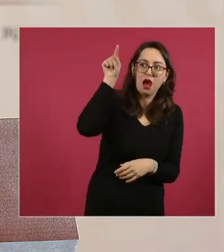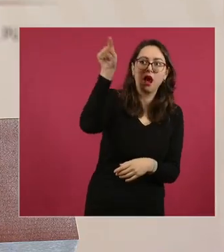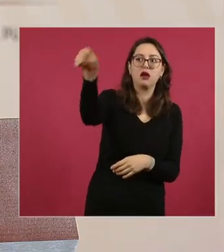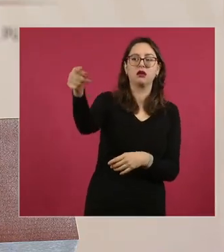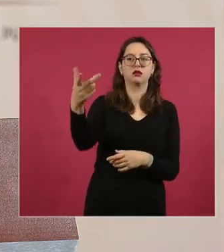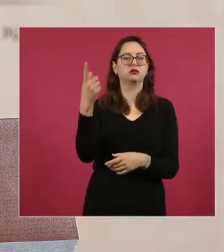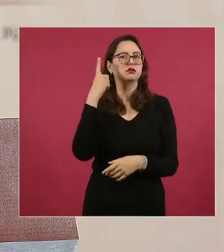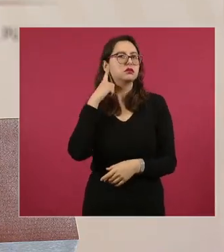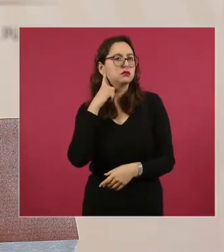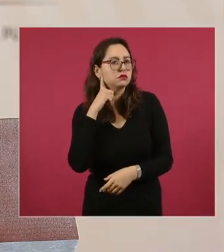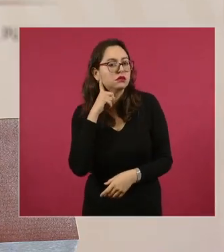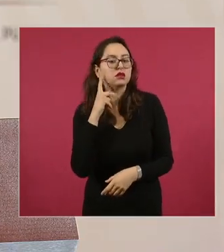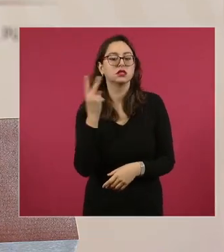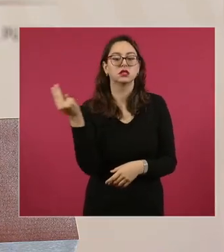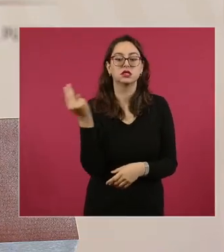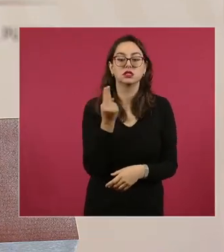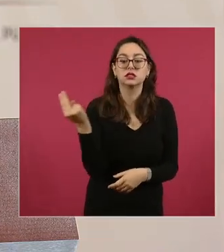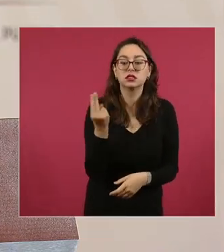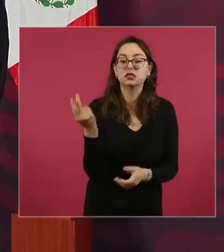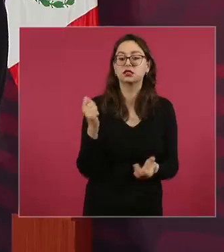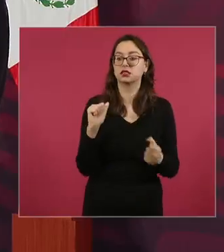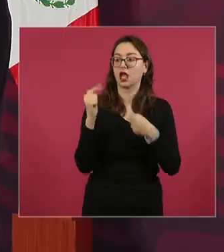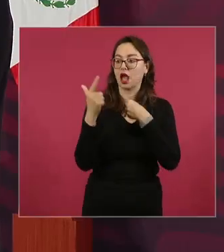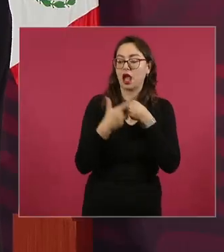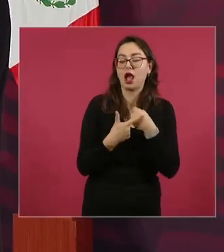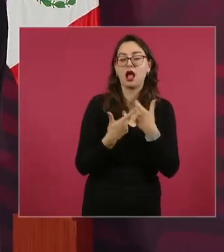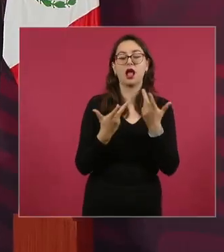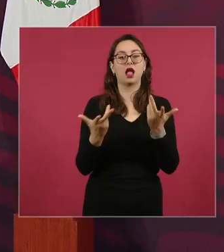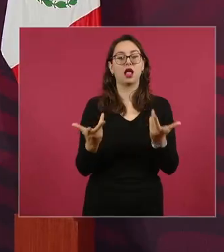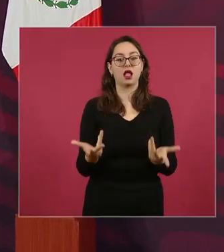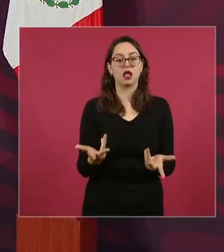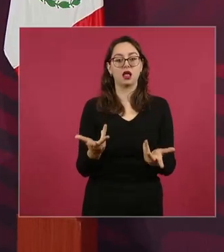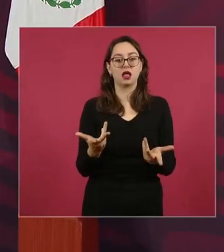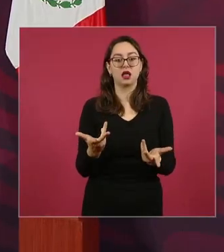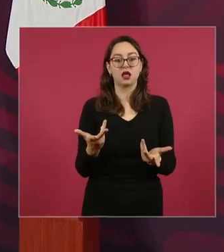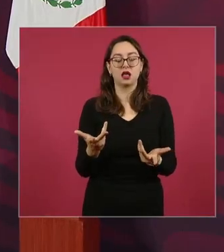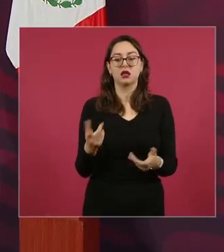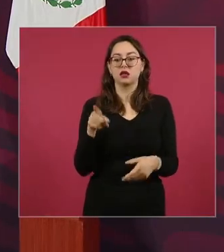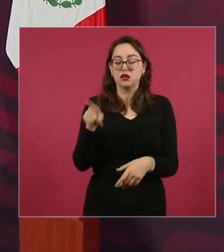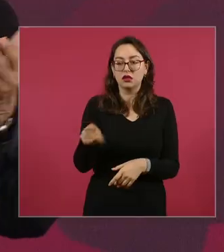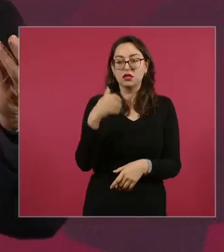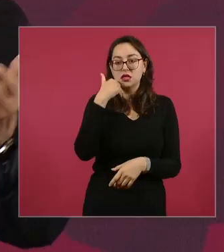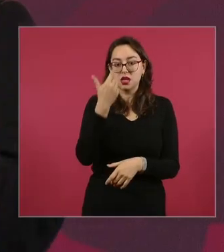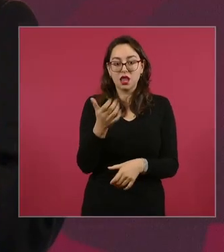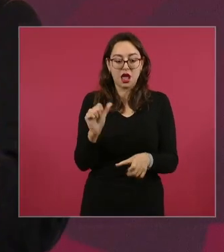necesariamente tiene que ir en su automóvil, ¿no?